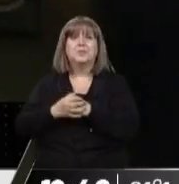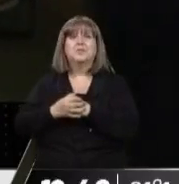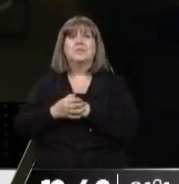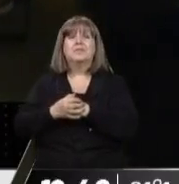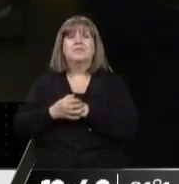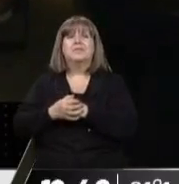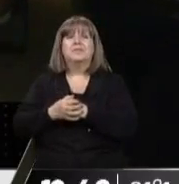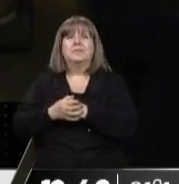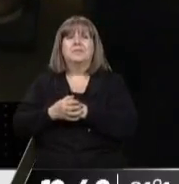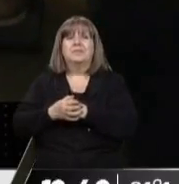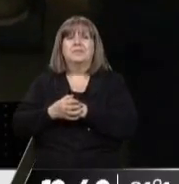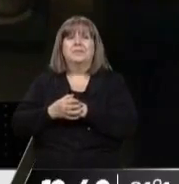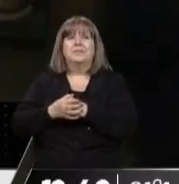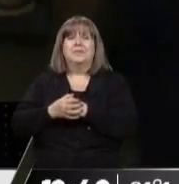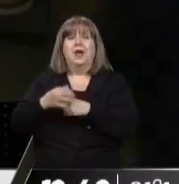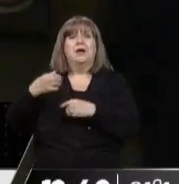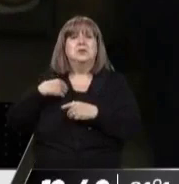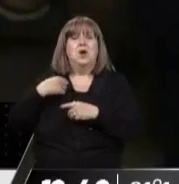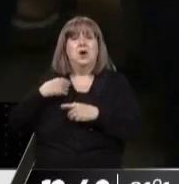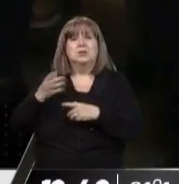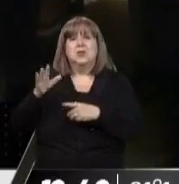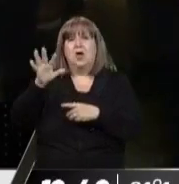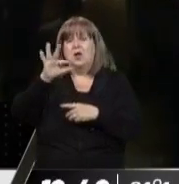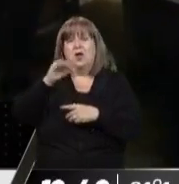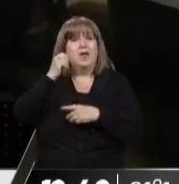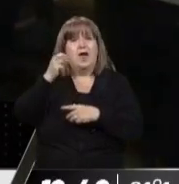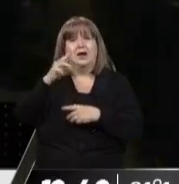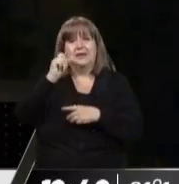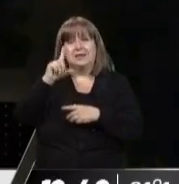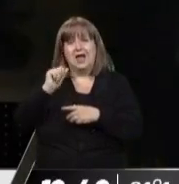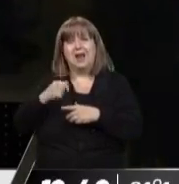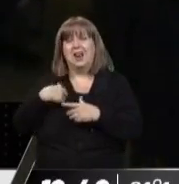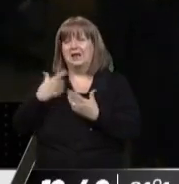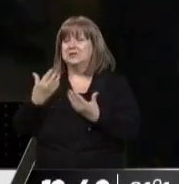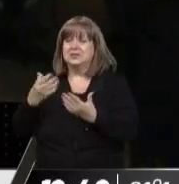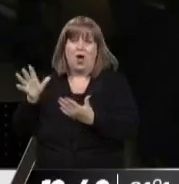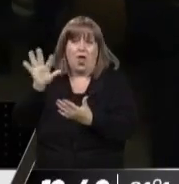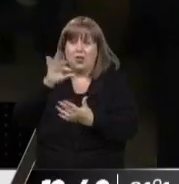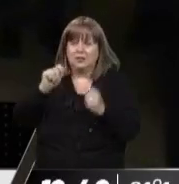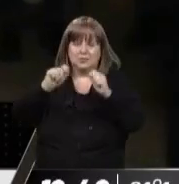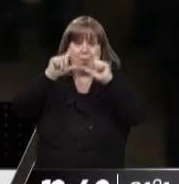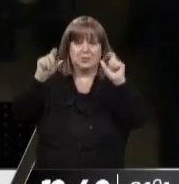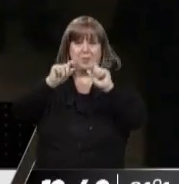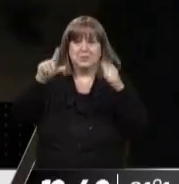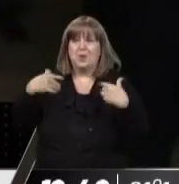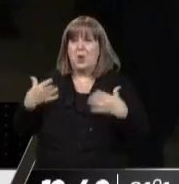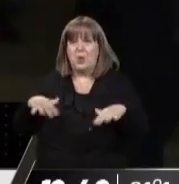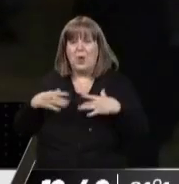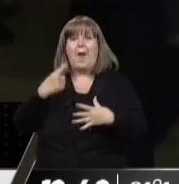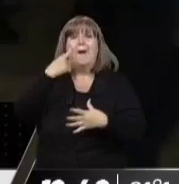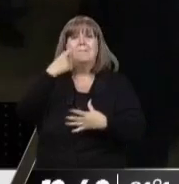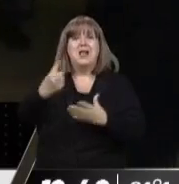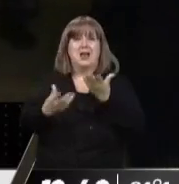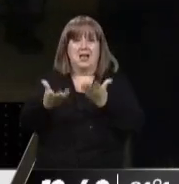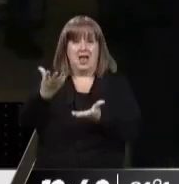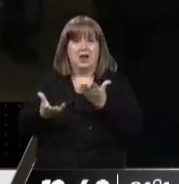aire, pasale el teléfono. Todos los días nos sorprendés con algo. 1000 kilos de tallarines vas a hacer. Sí, vamos a hacer 1000 kilos.